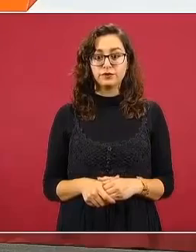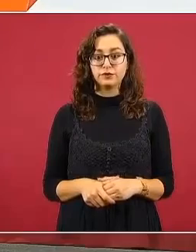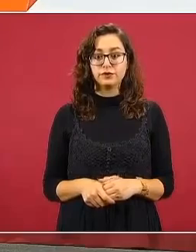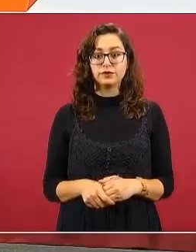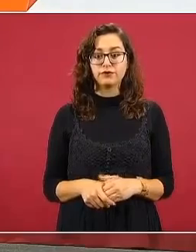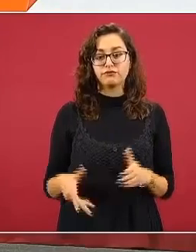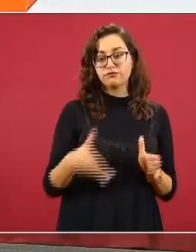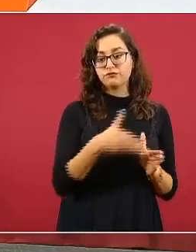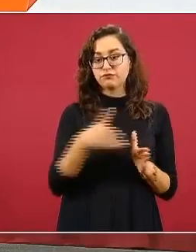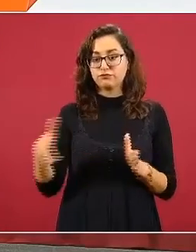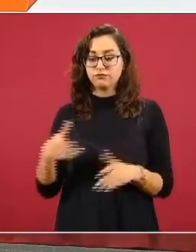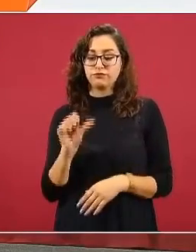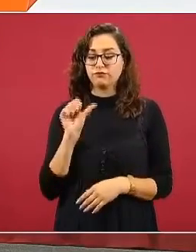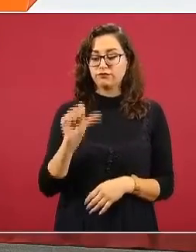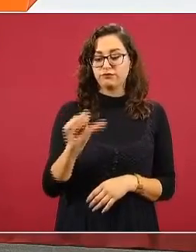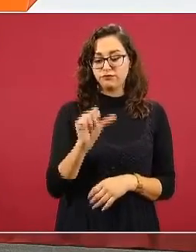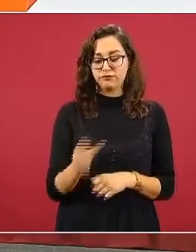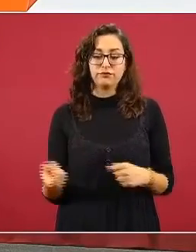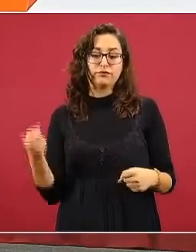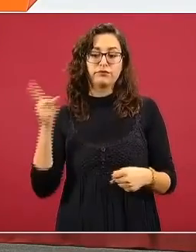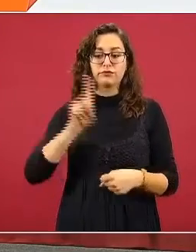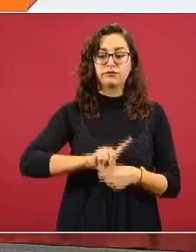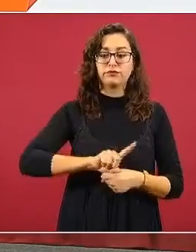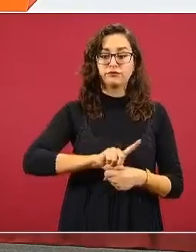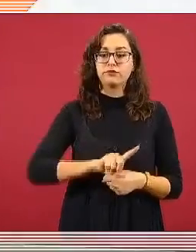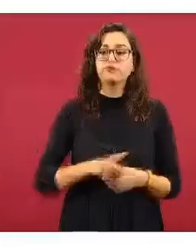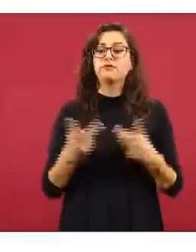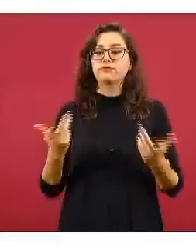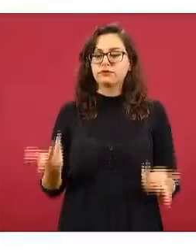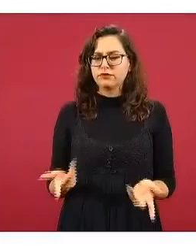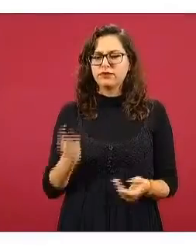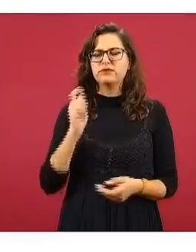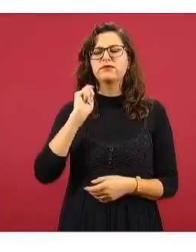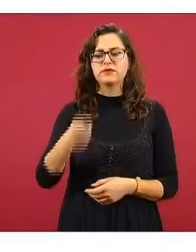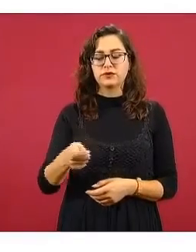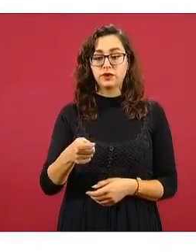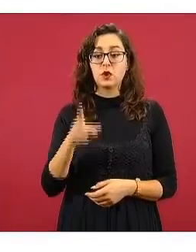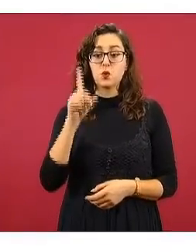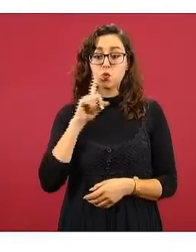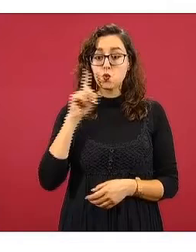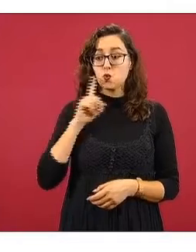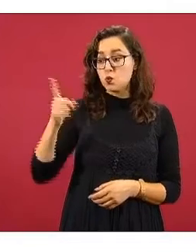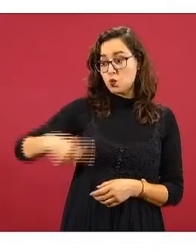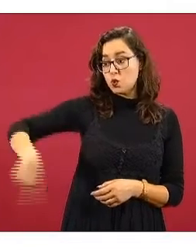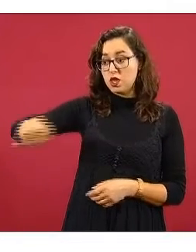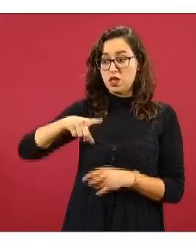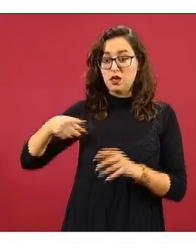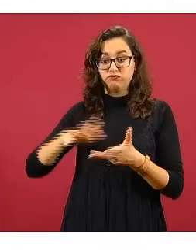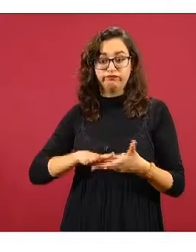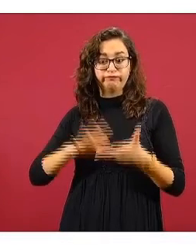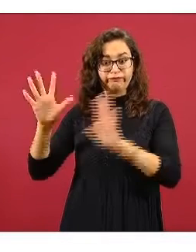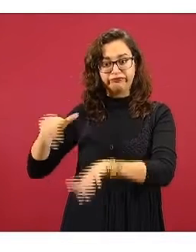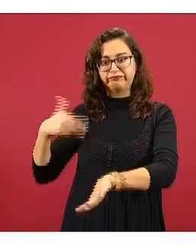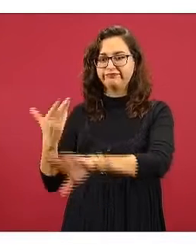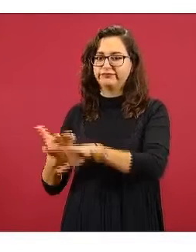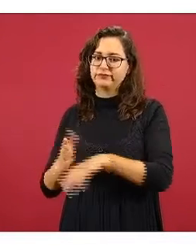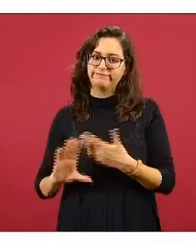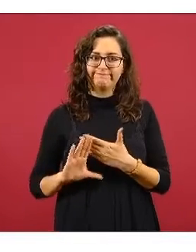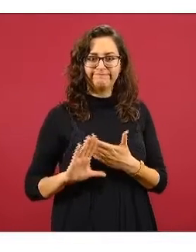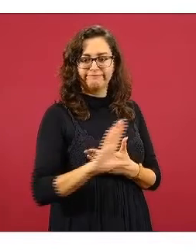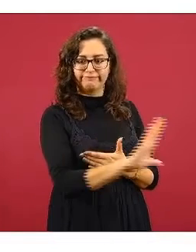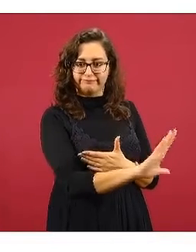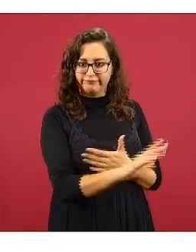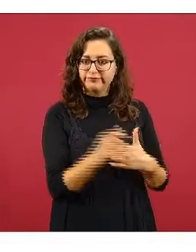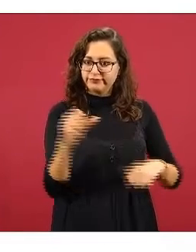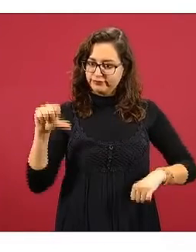16 días de activismo contra la violencia hacia las mujeres, recordando que el hogar no